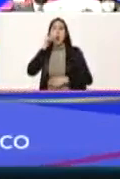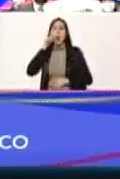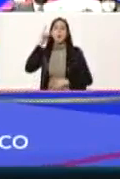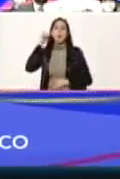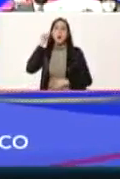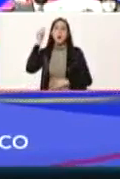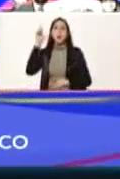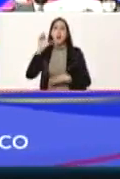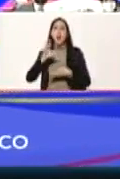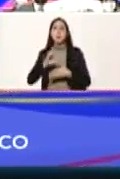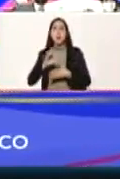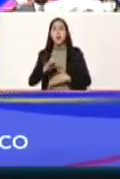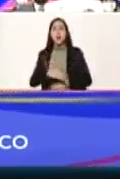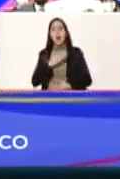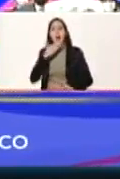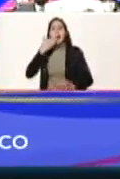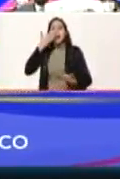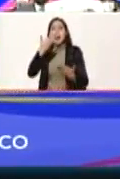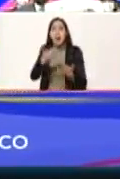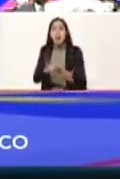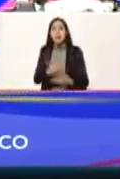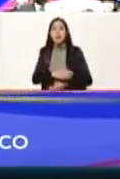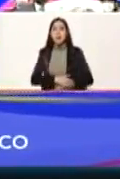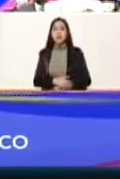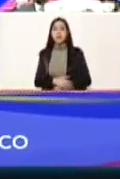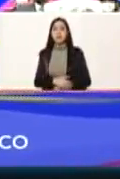libertadoras de América. Gracias.